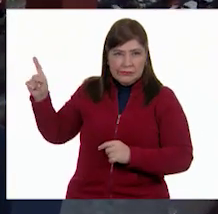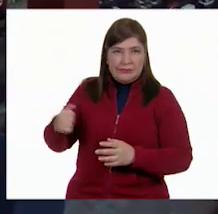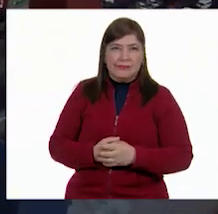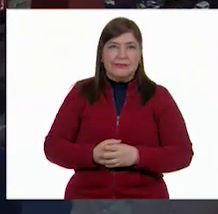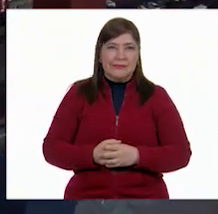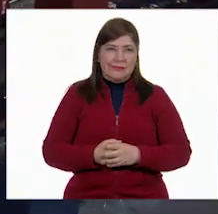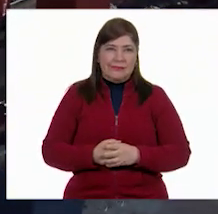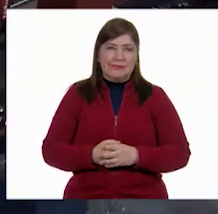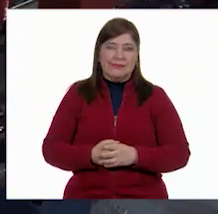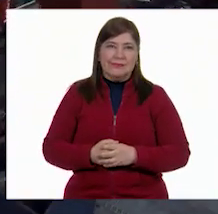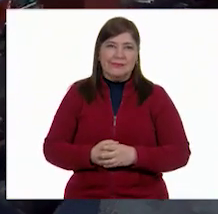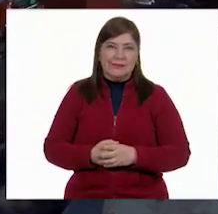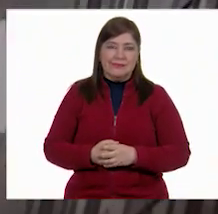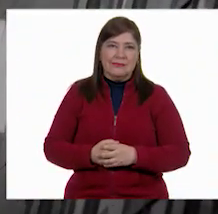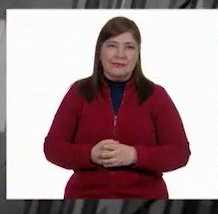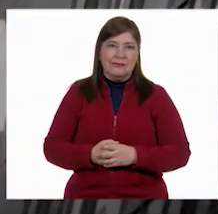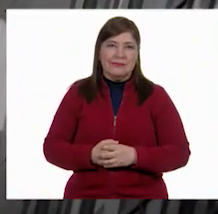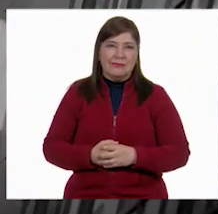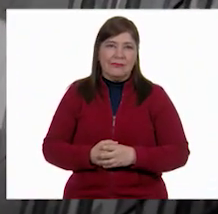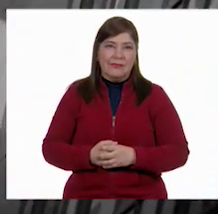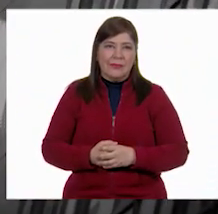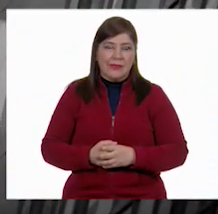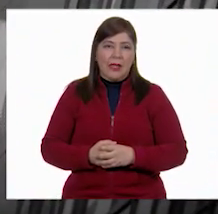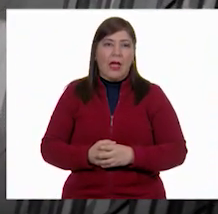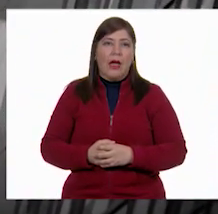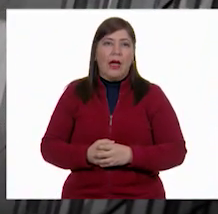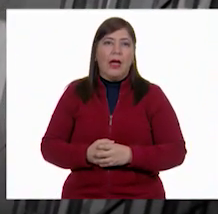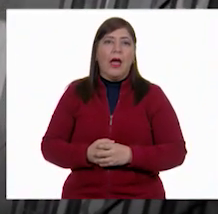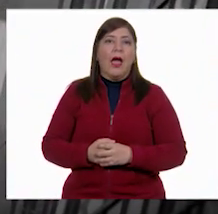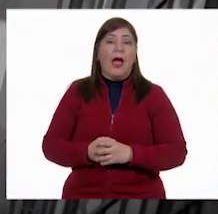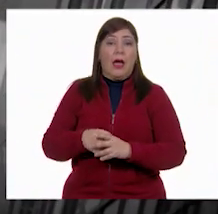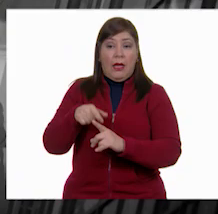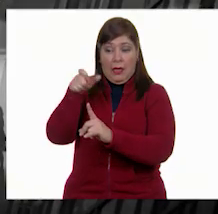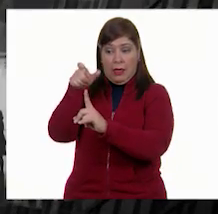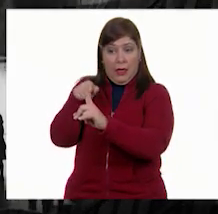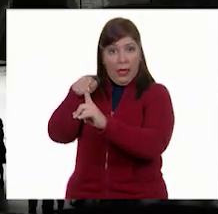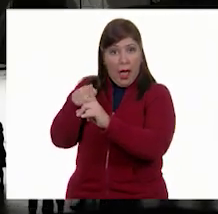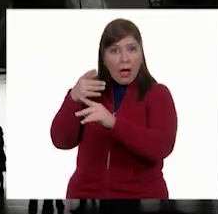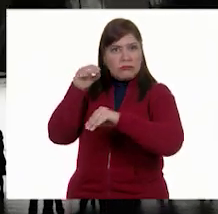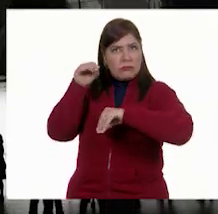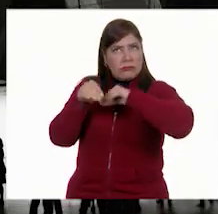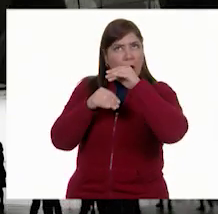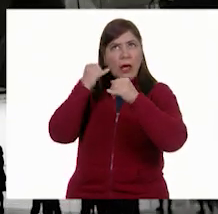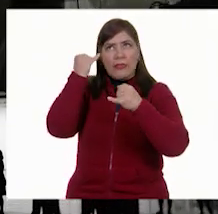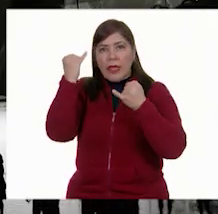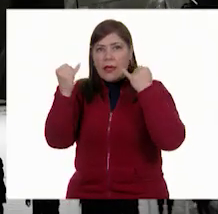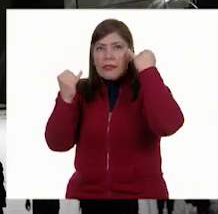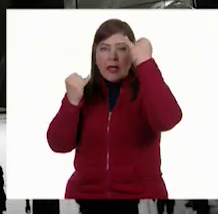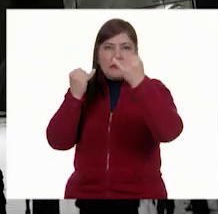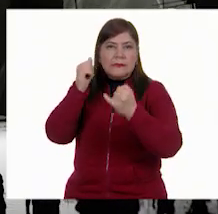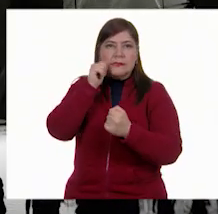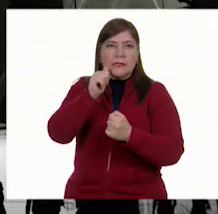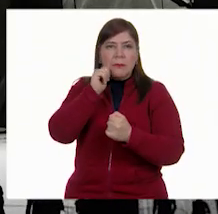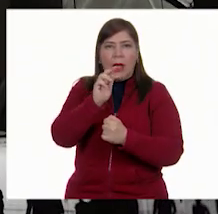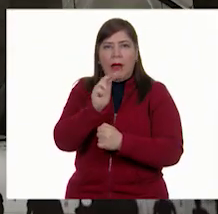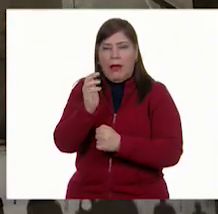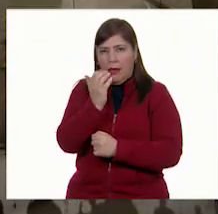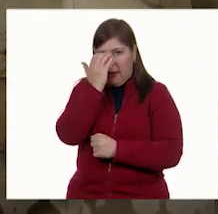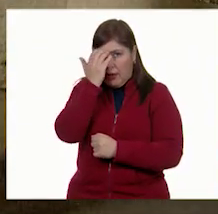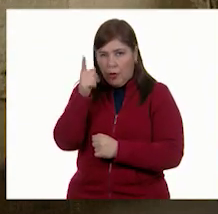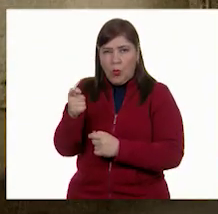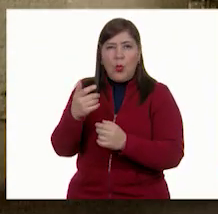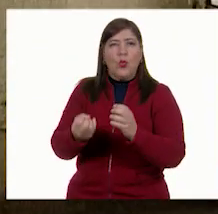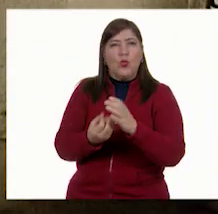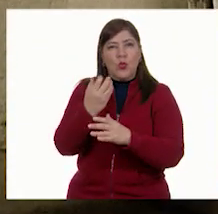Siempre hubo reconocimientos a su quehacer. una exposición sobre su arquitectura realizada